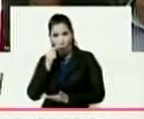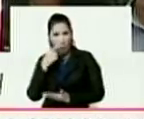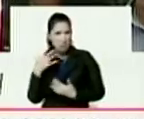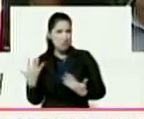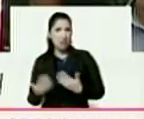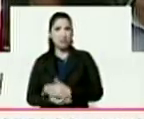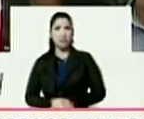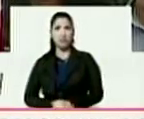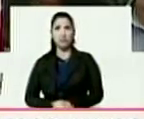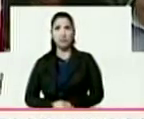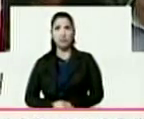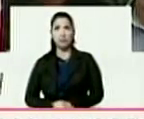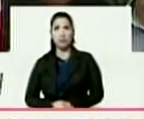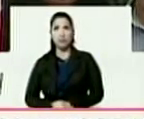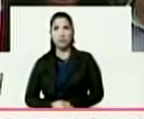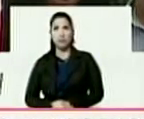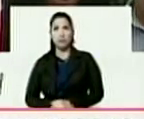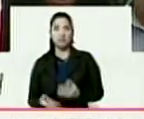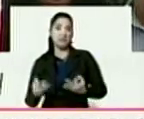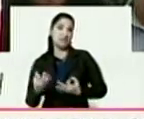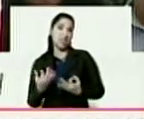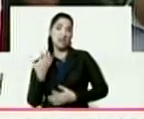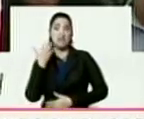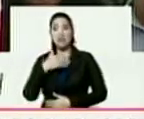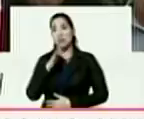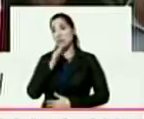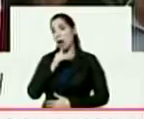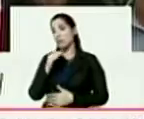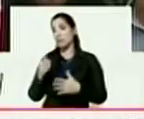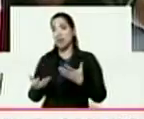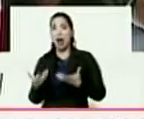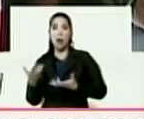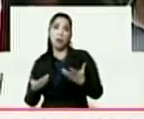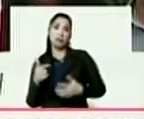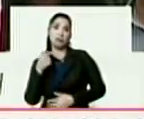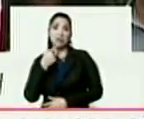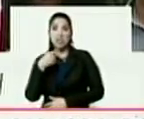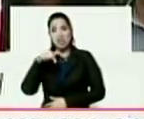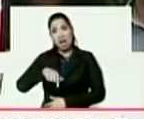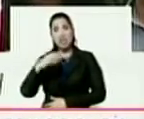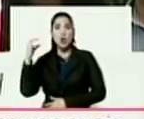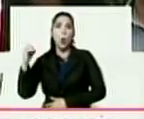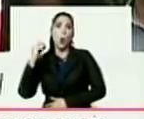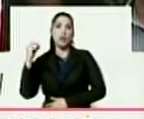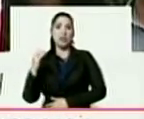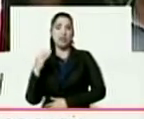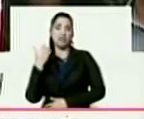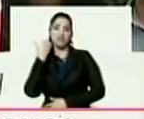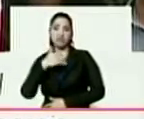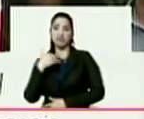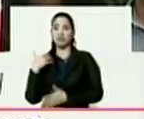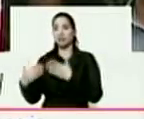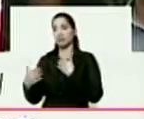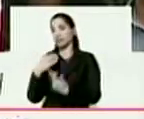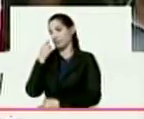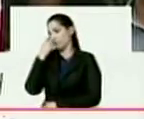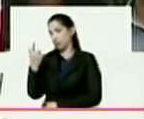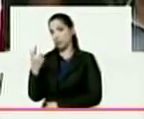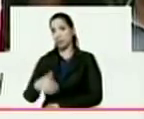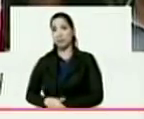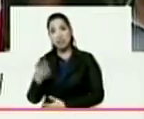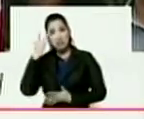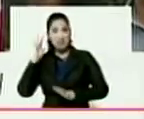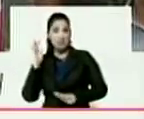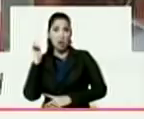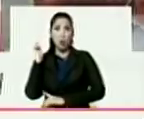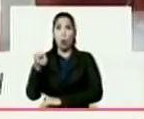y no nos da ni frío ni calor dice oriente 1 de anís frío ni calor que venga a la corte